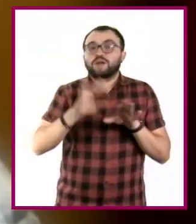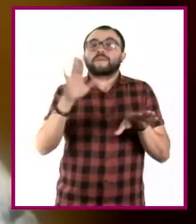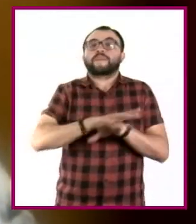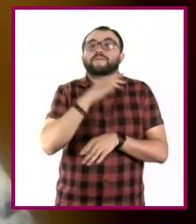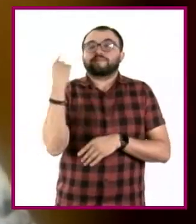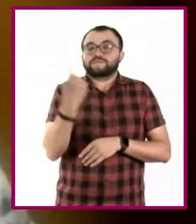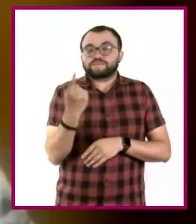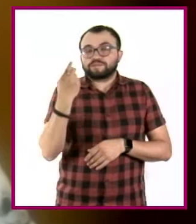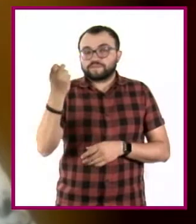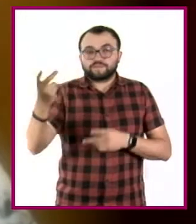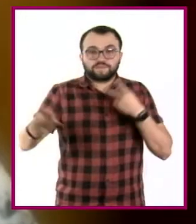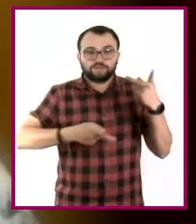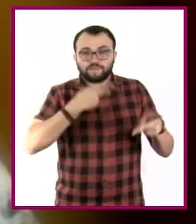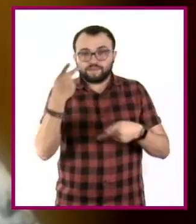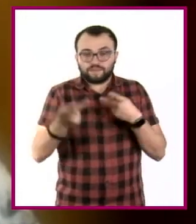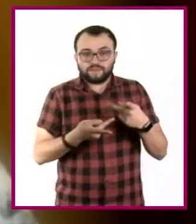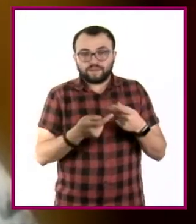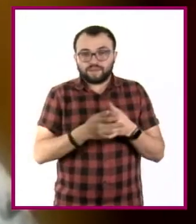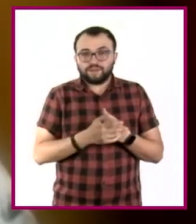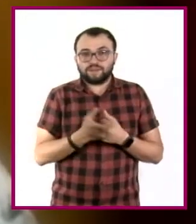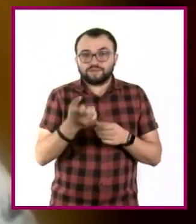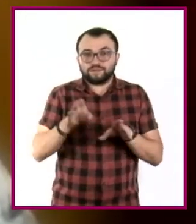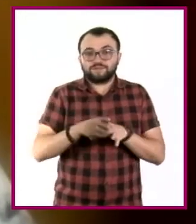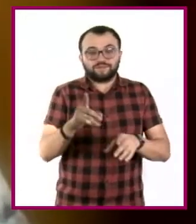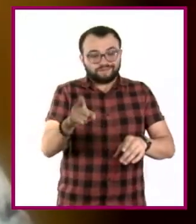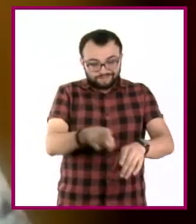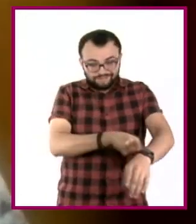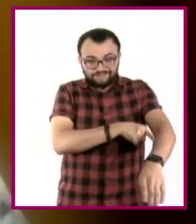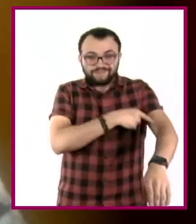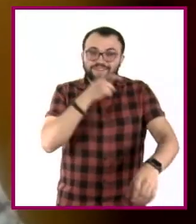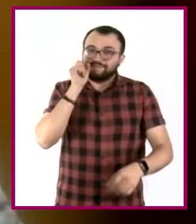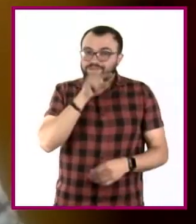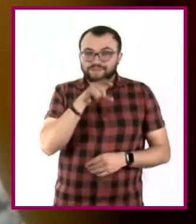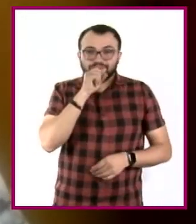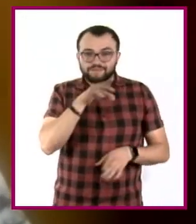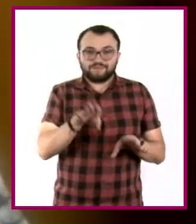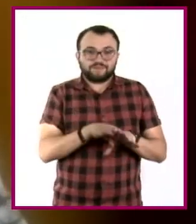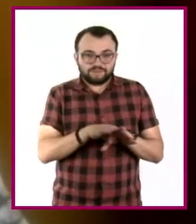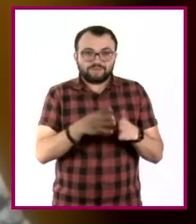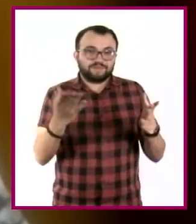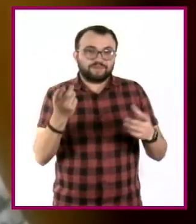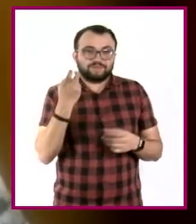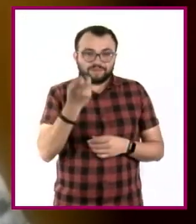hablando de que a eso se van a dedicar el resto de su vida, muy probablemente,